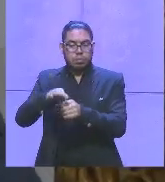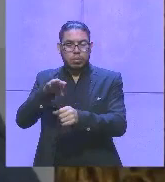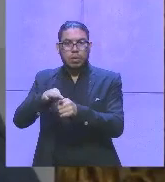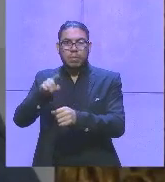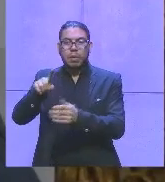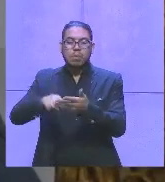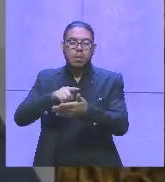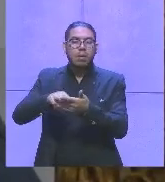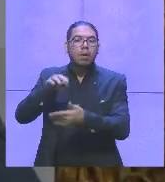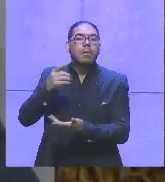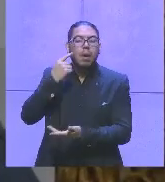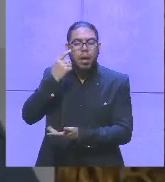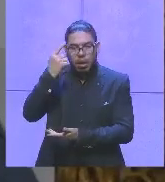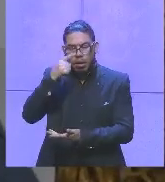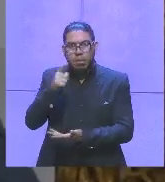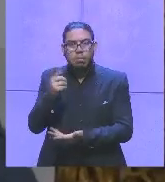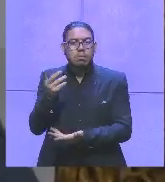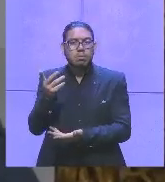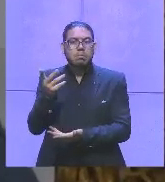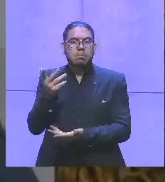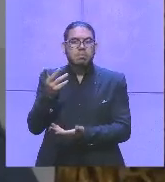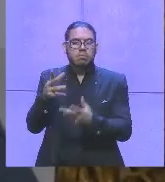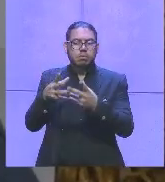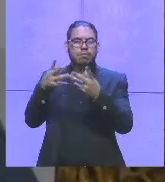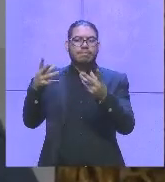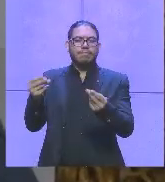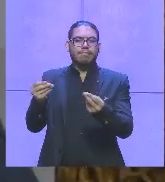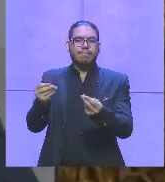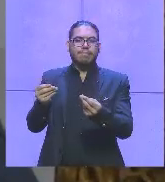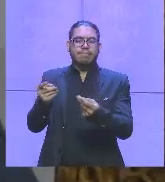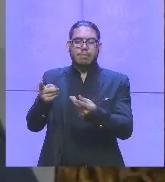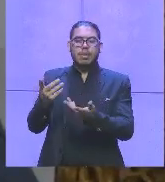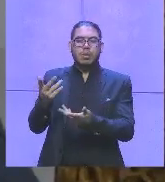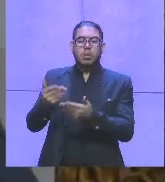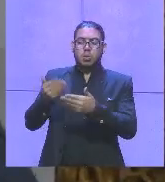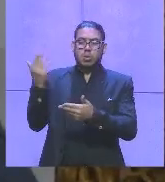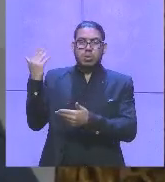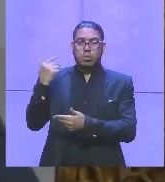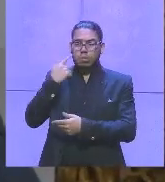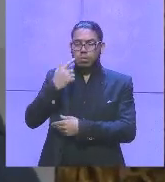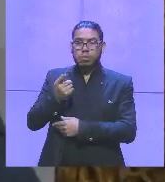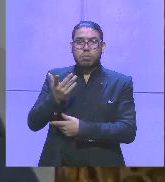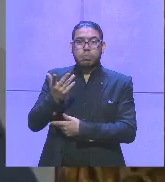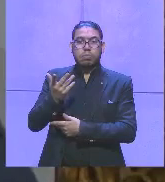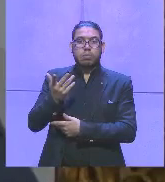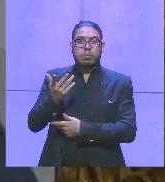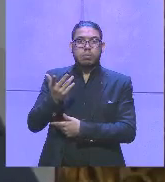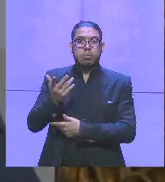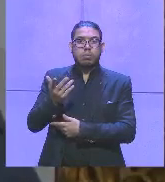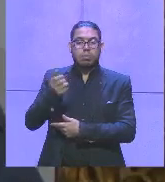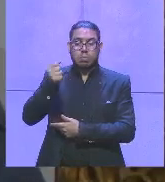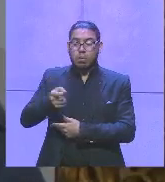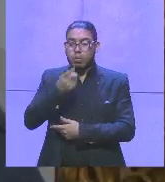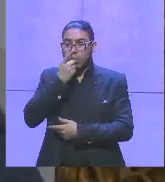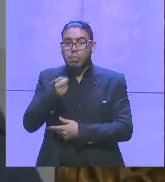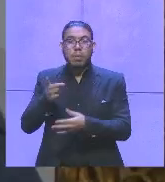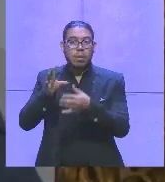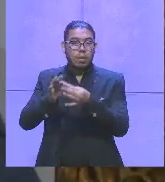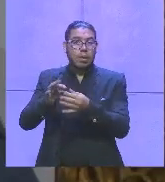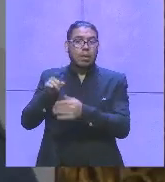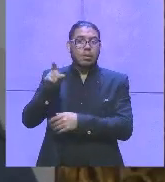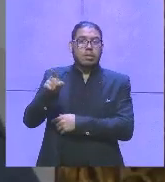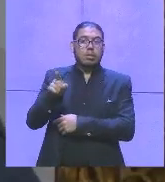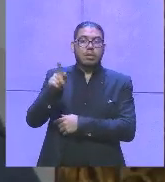sentencias emblemáticas que resolvió y dictó el Tribunal. Digo que es un proceso usual